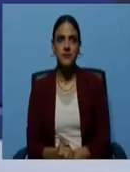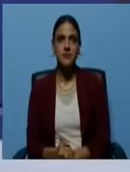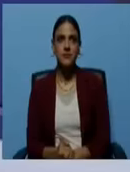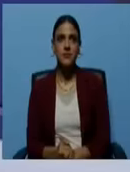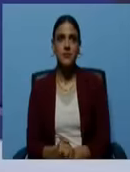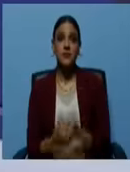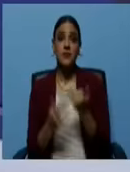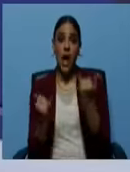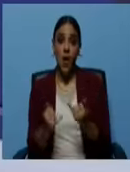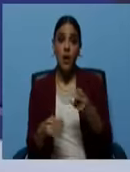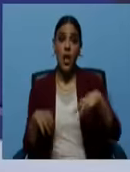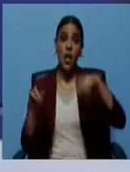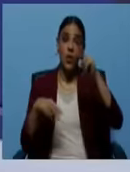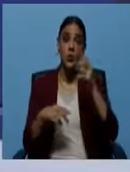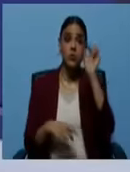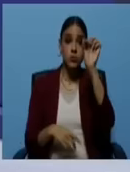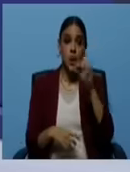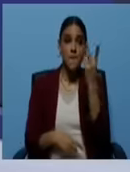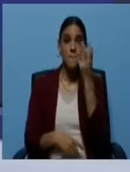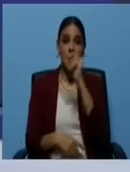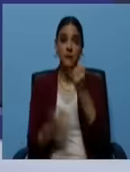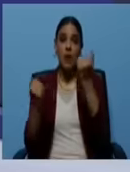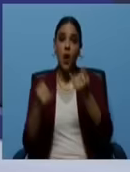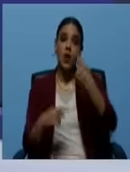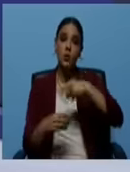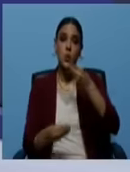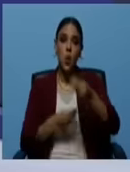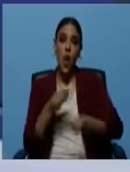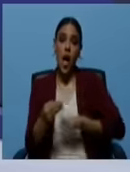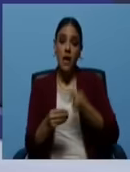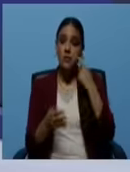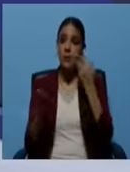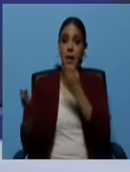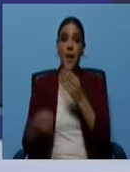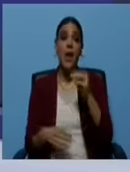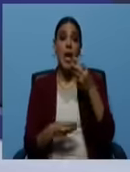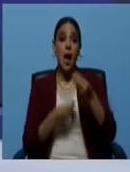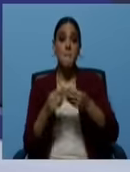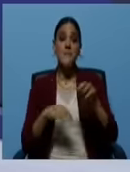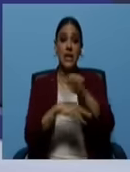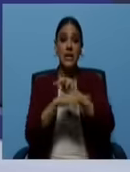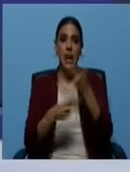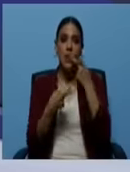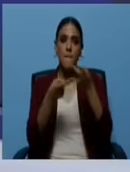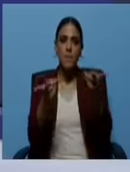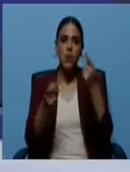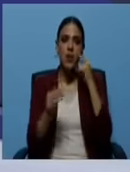12, 20 minutos del mediodía. A esta hora nos vamos a la sede del Ministerio Público. Se genera importante información.